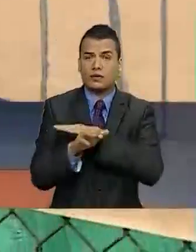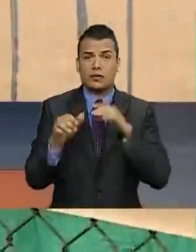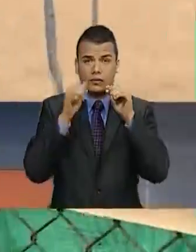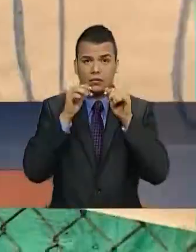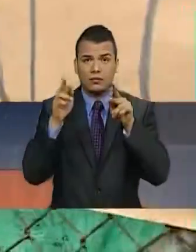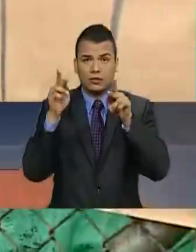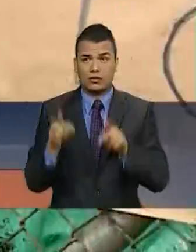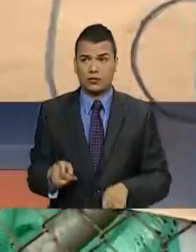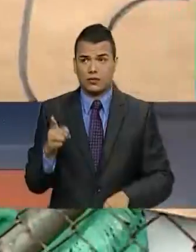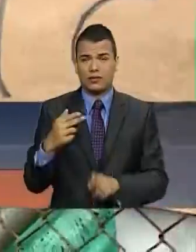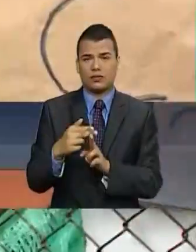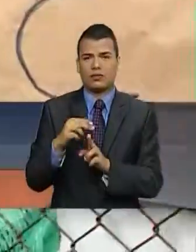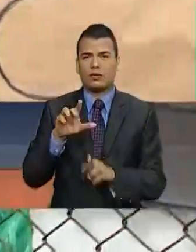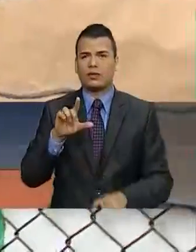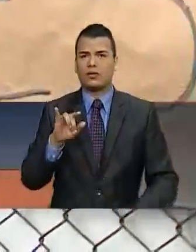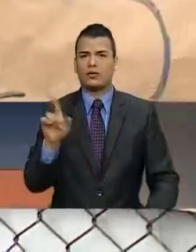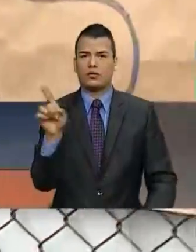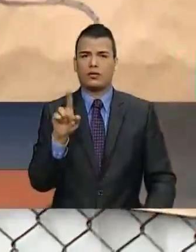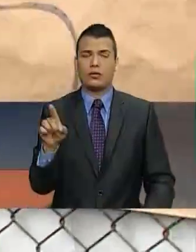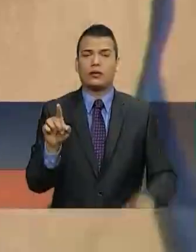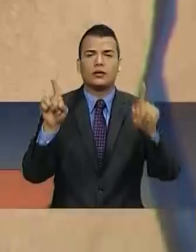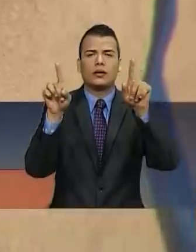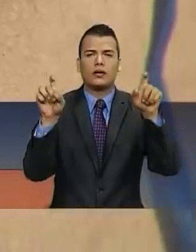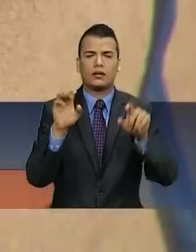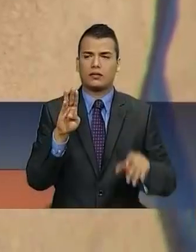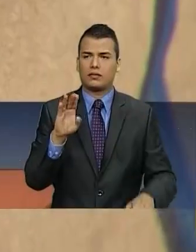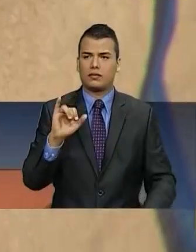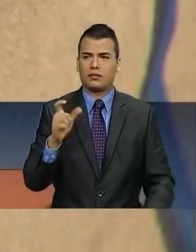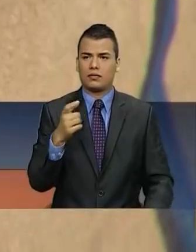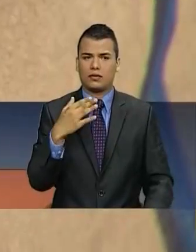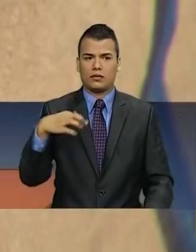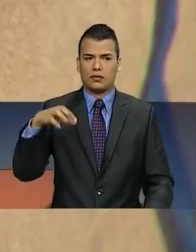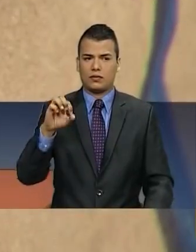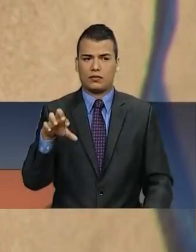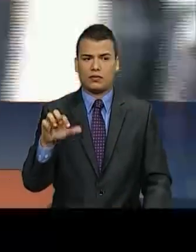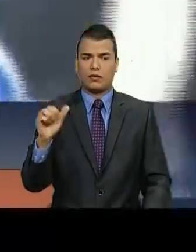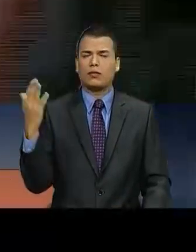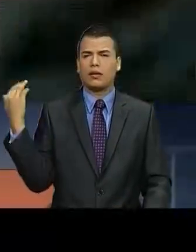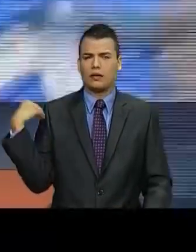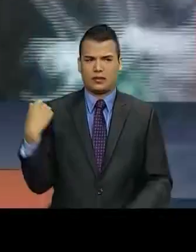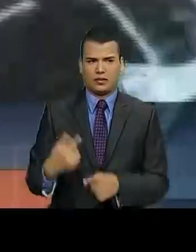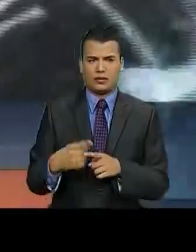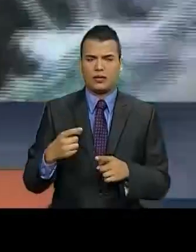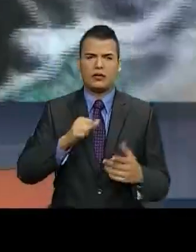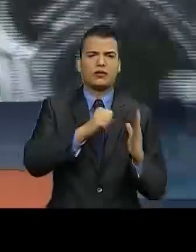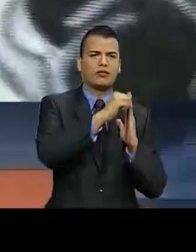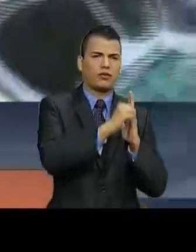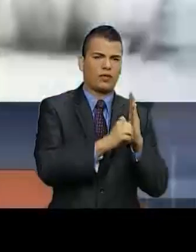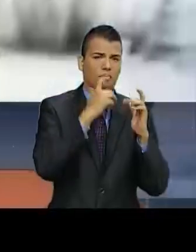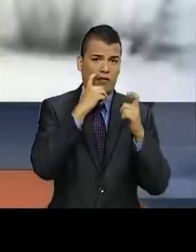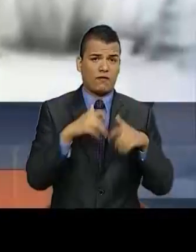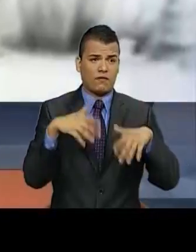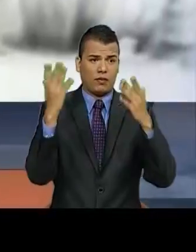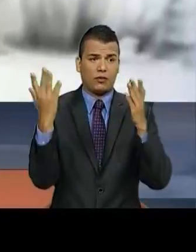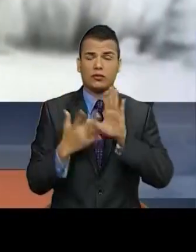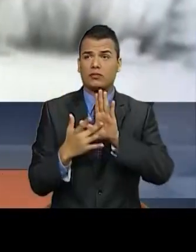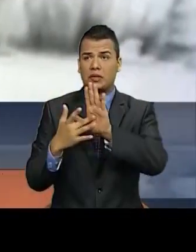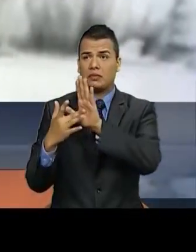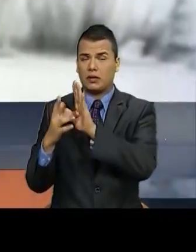Prado Cabezas, conocido en el mundo musical como Vic Popa, surgió tras un reality de la televisión nacional.